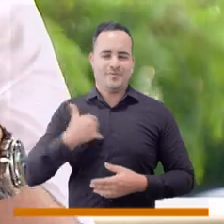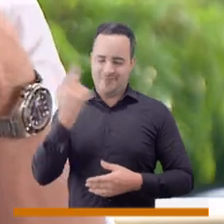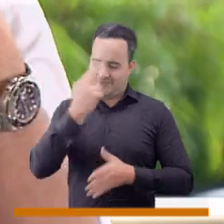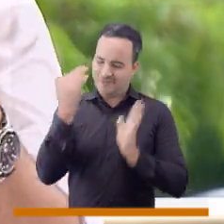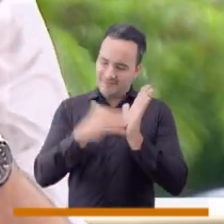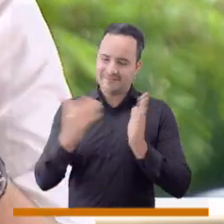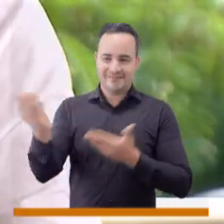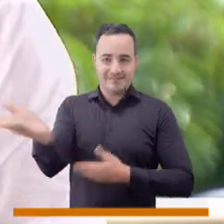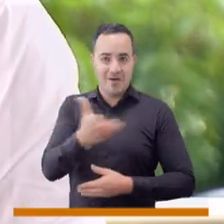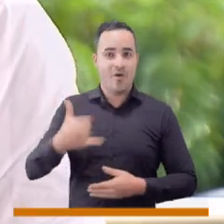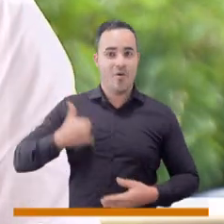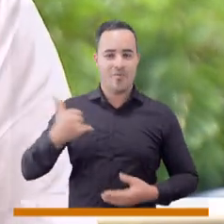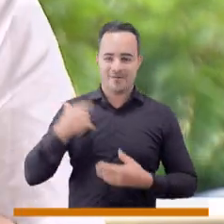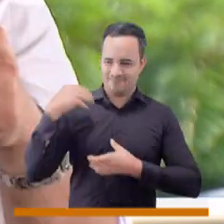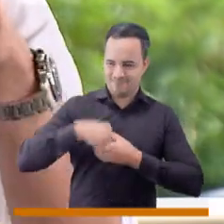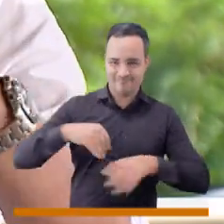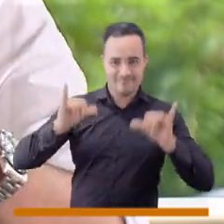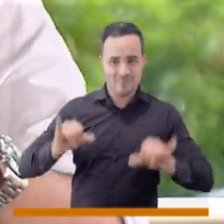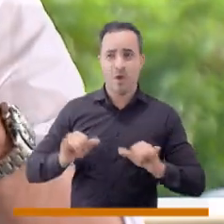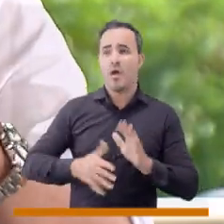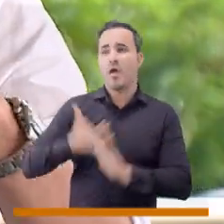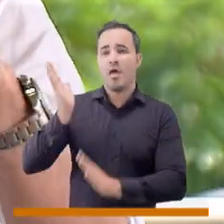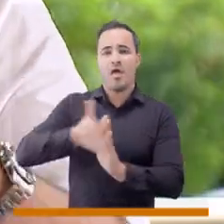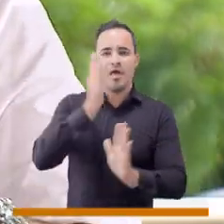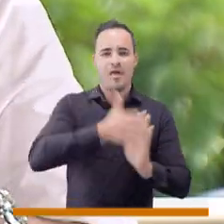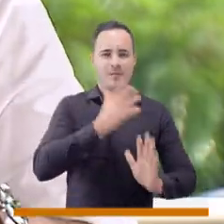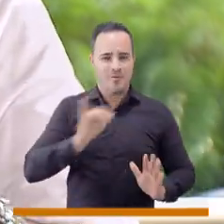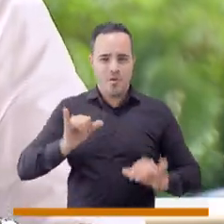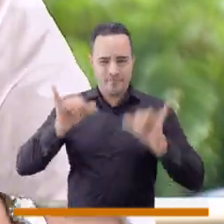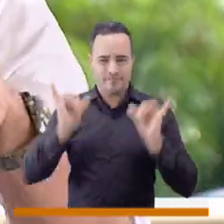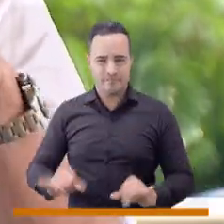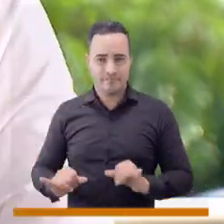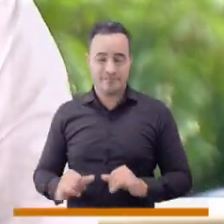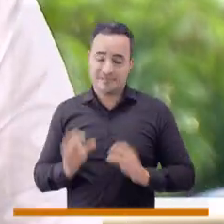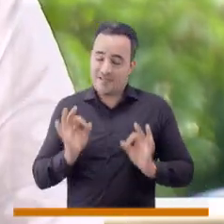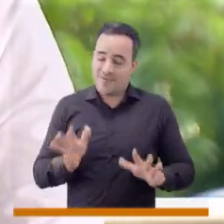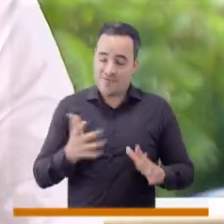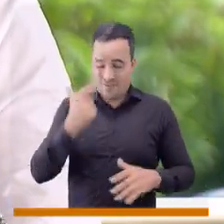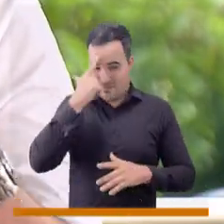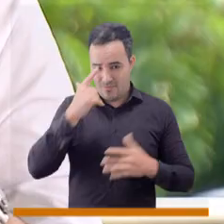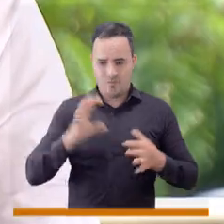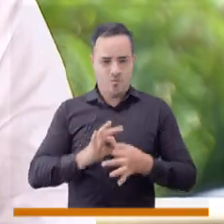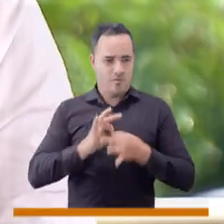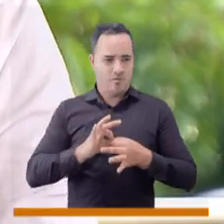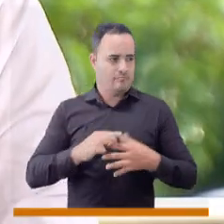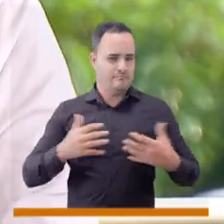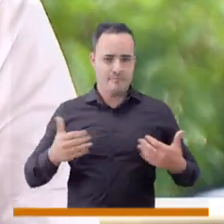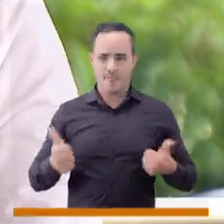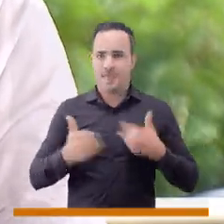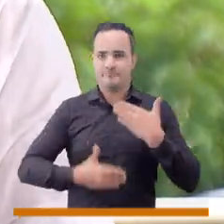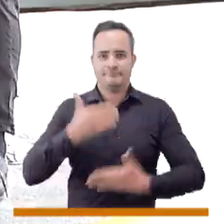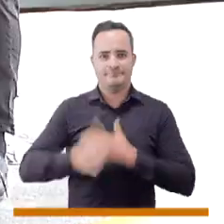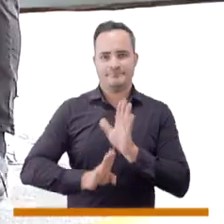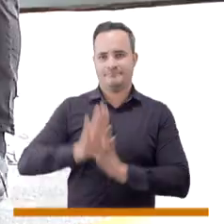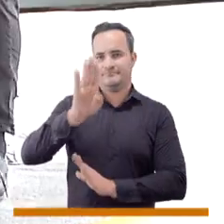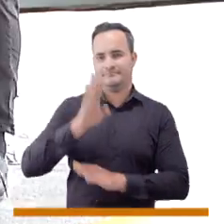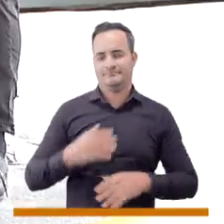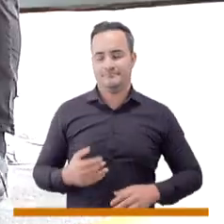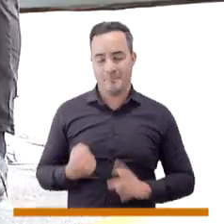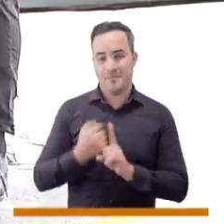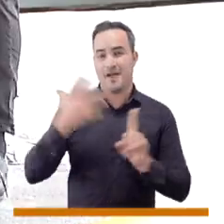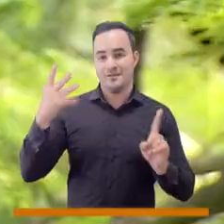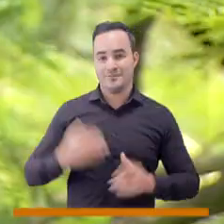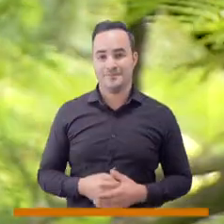jóvenes para que la fuga de conocimiento no se vaya y experimentalmente tengamos la capacidad de anclar procesos importantes en nuestra ciudad de